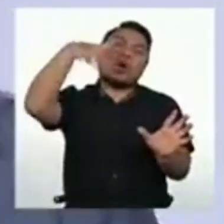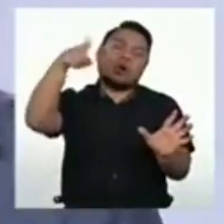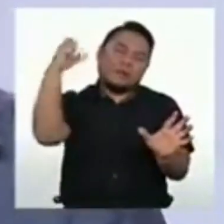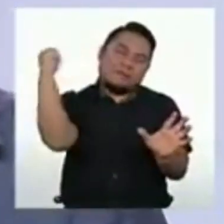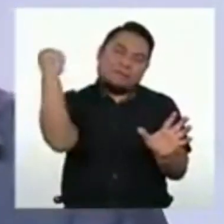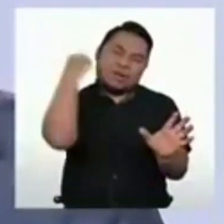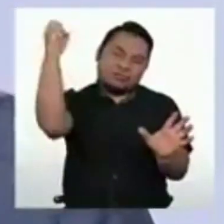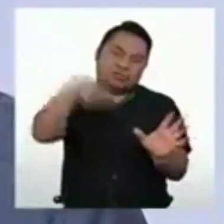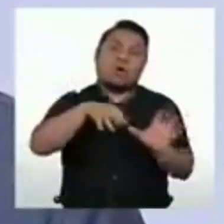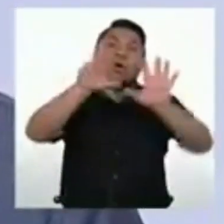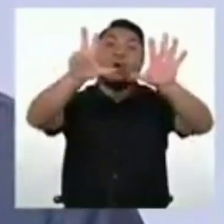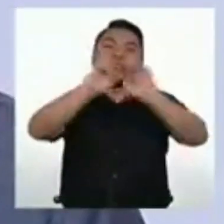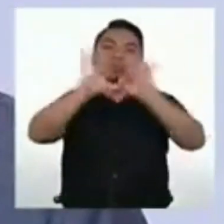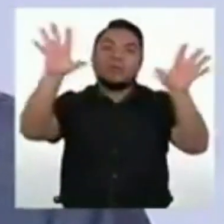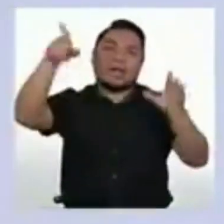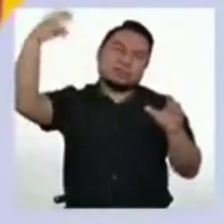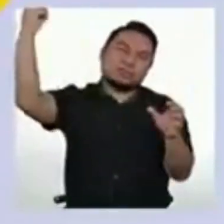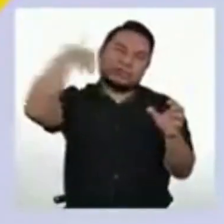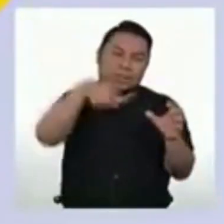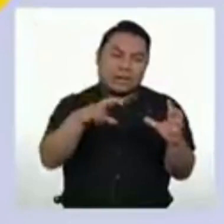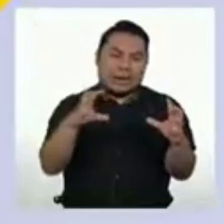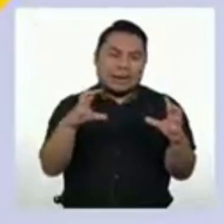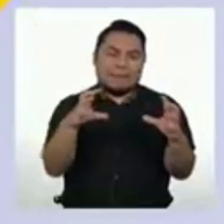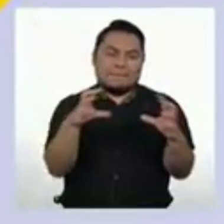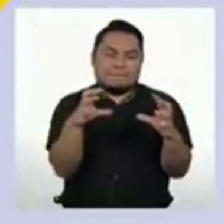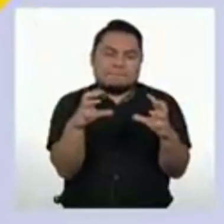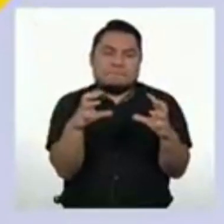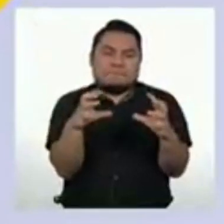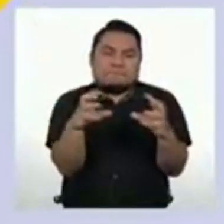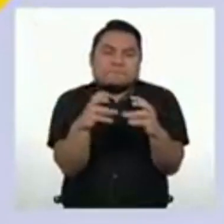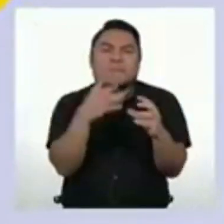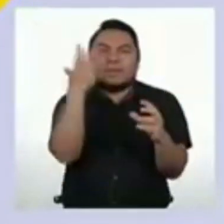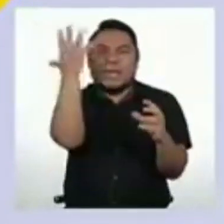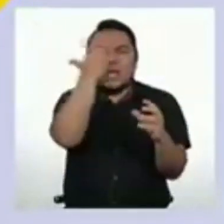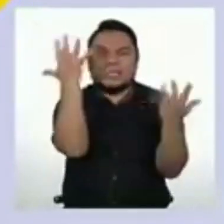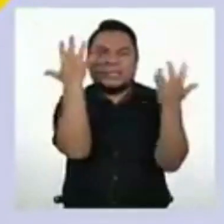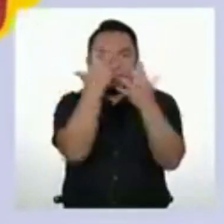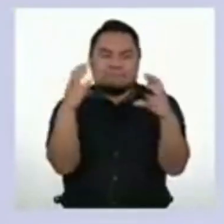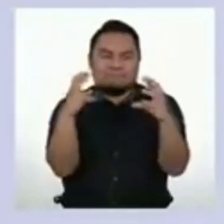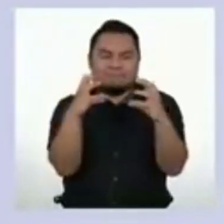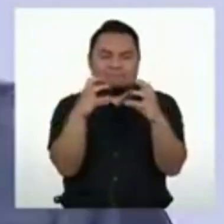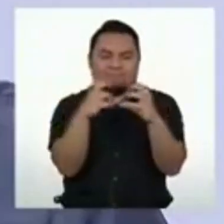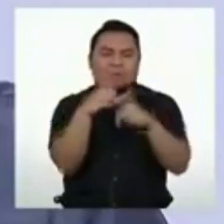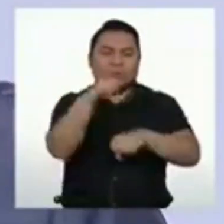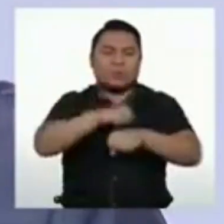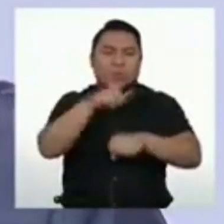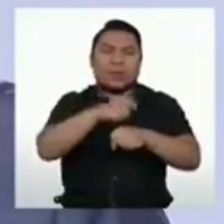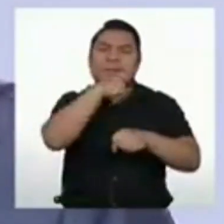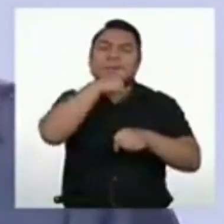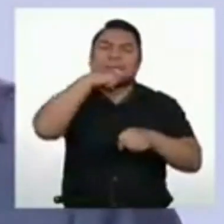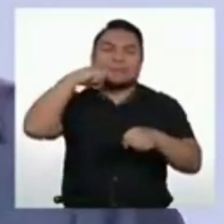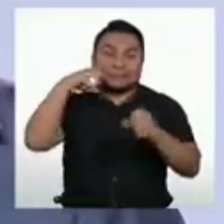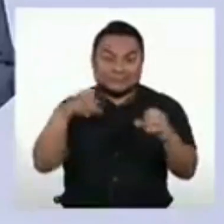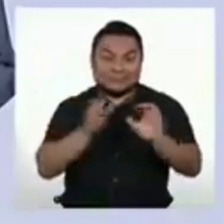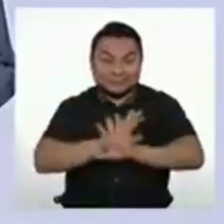días, aproximadamente hasta que la carne cambie a un color más oscuro y se ponga seca y dura. Luego de